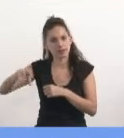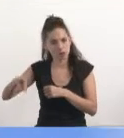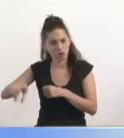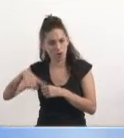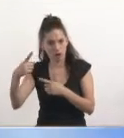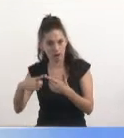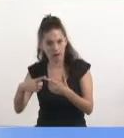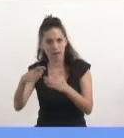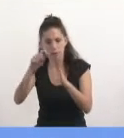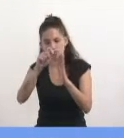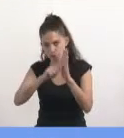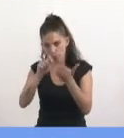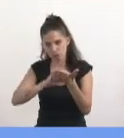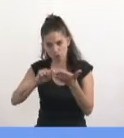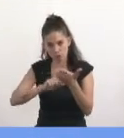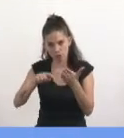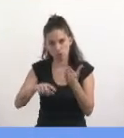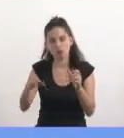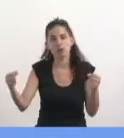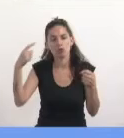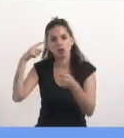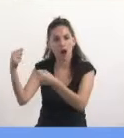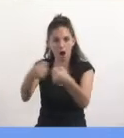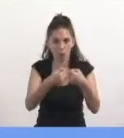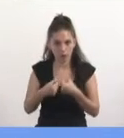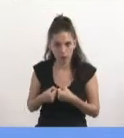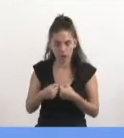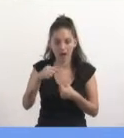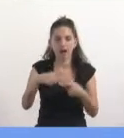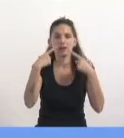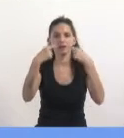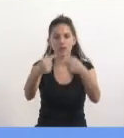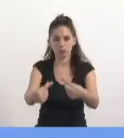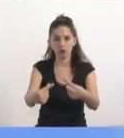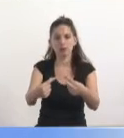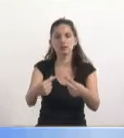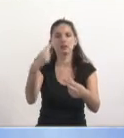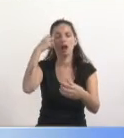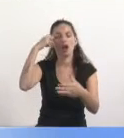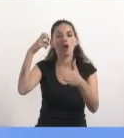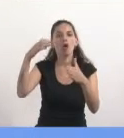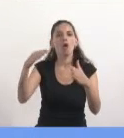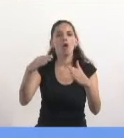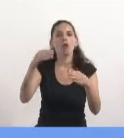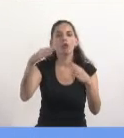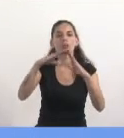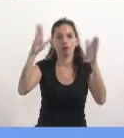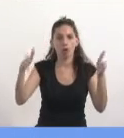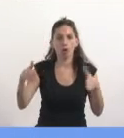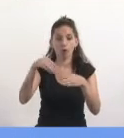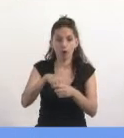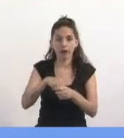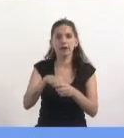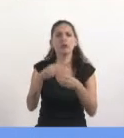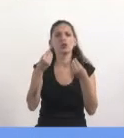han suscrito estos convenios. Cuando acá se reclama de que es el Congreso el que debe conformar y tratar la